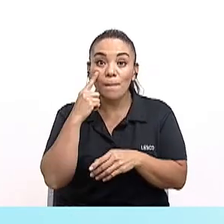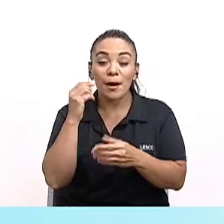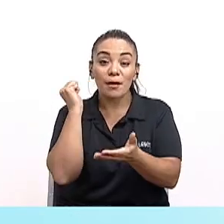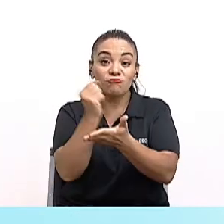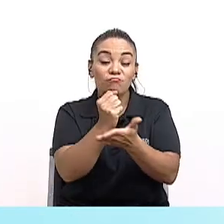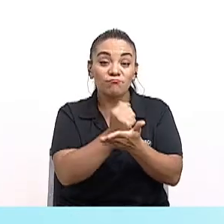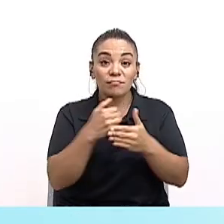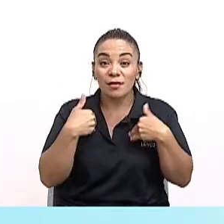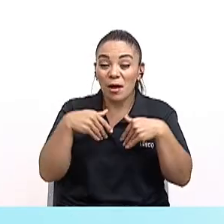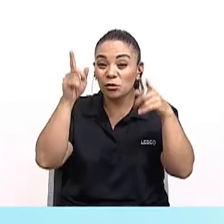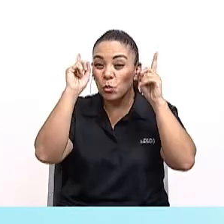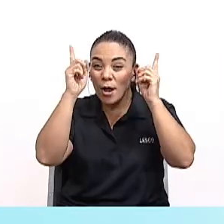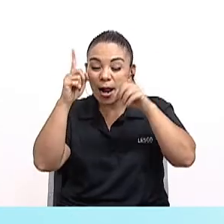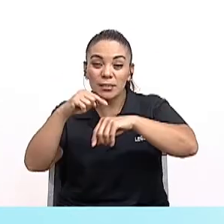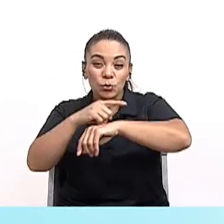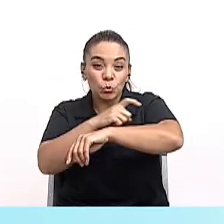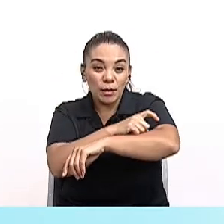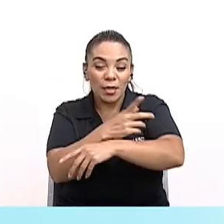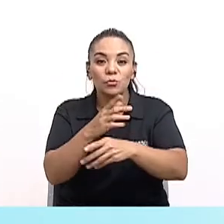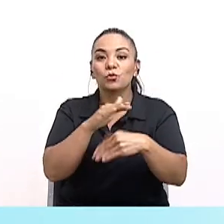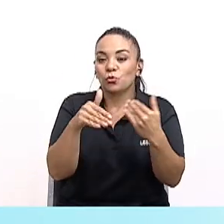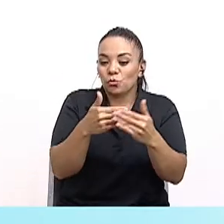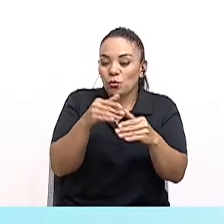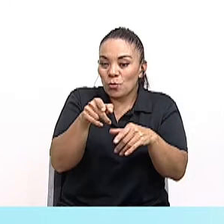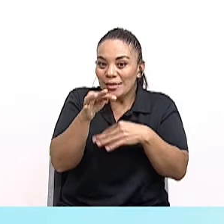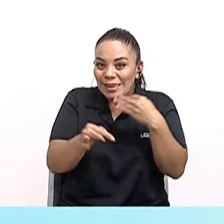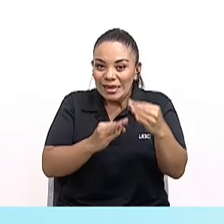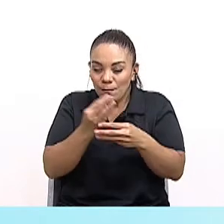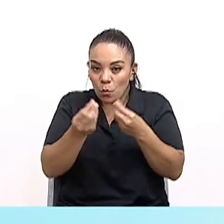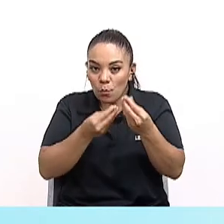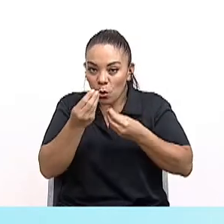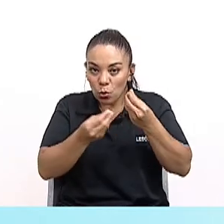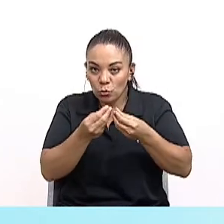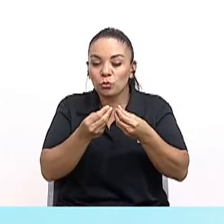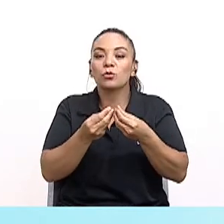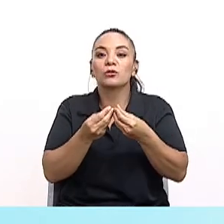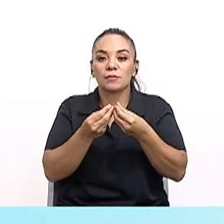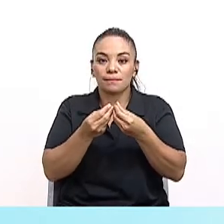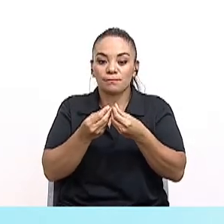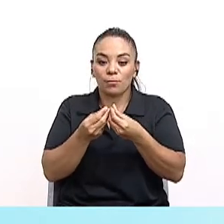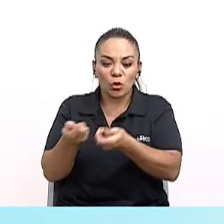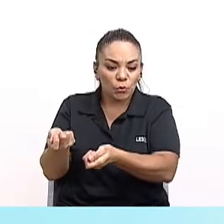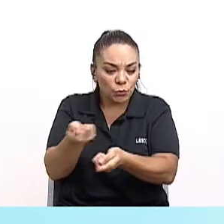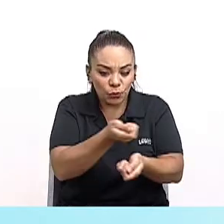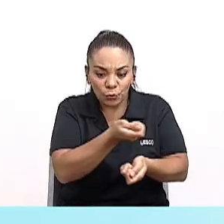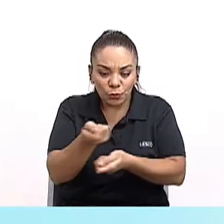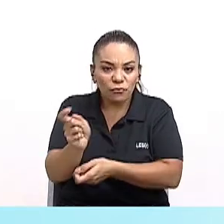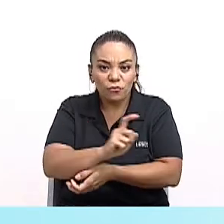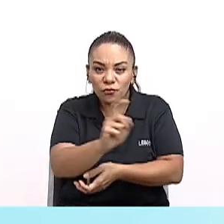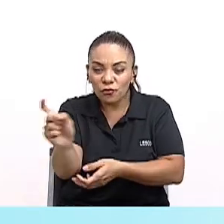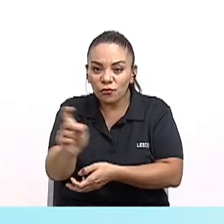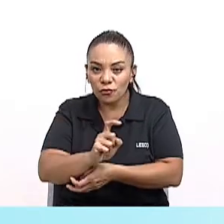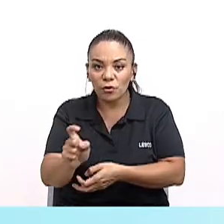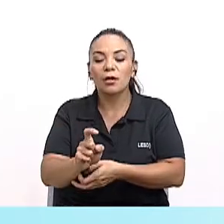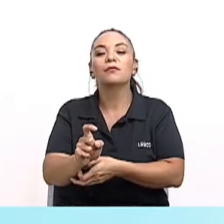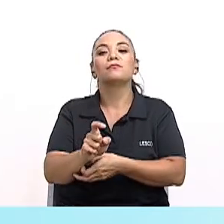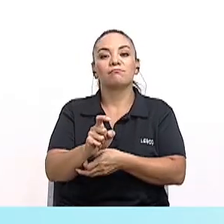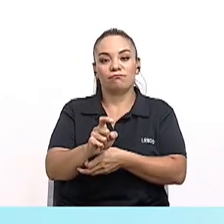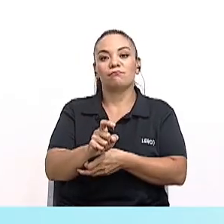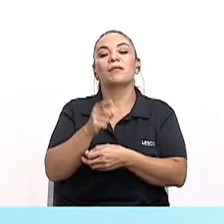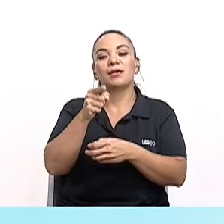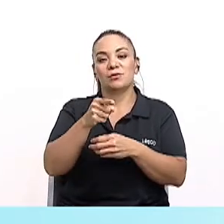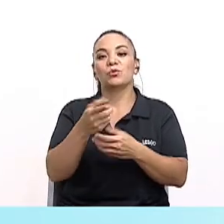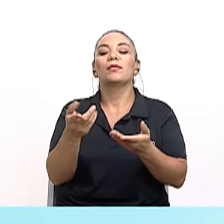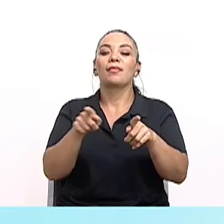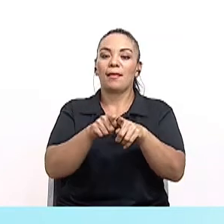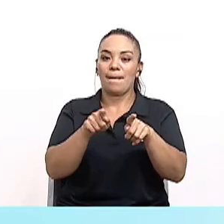insecticidas, y herbicidas, casi que todos los insecticidas o plaguicidas son base de